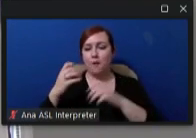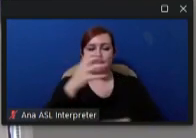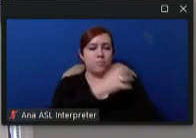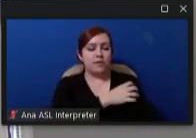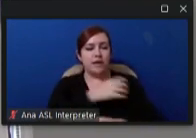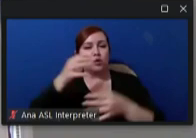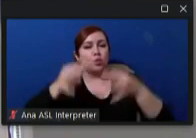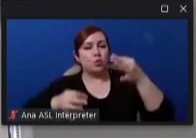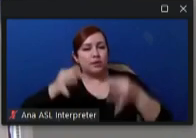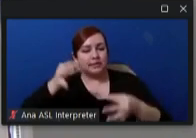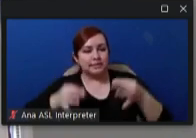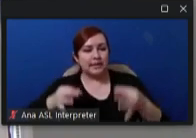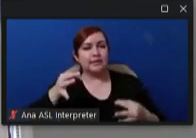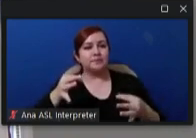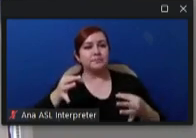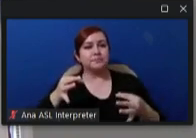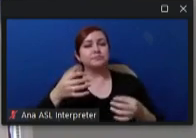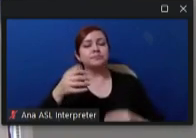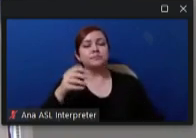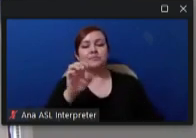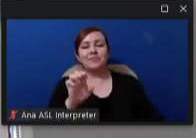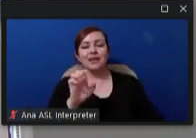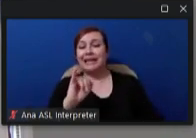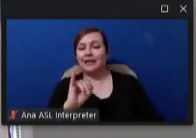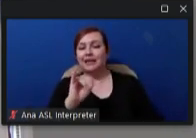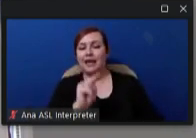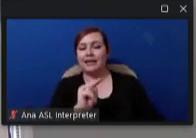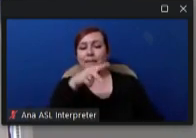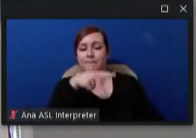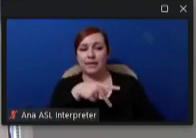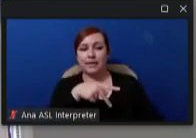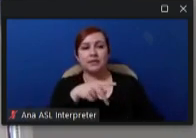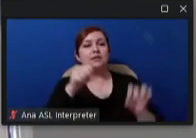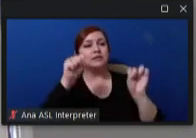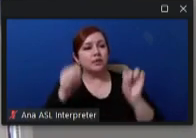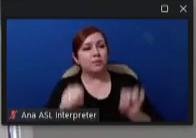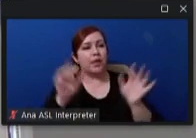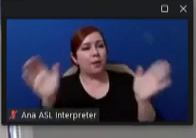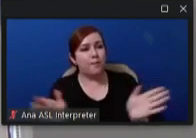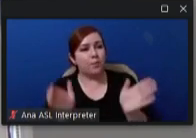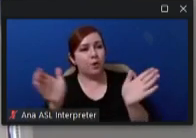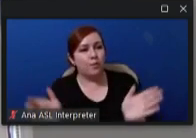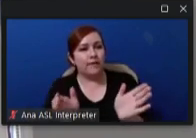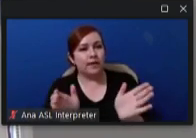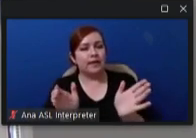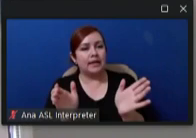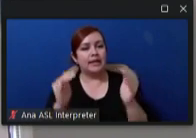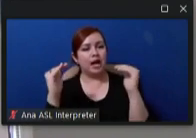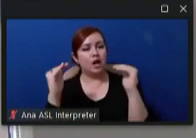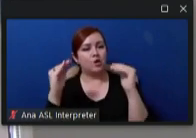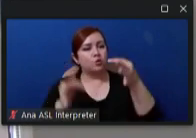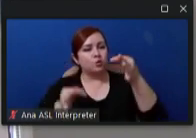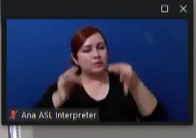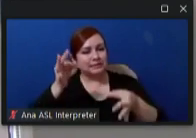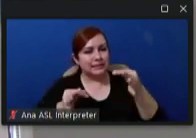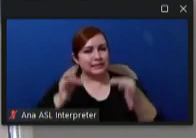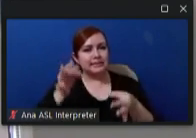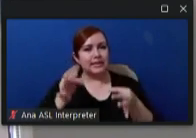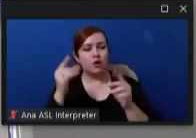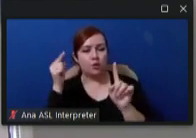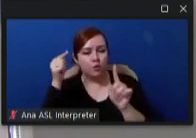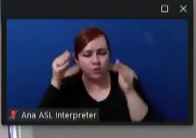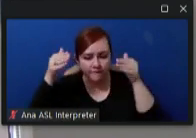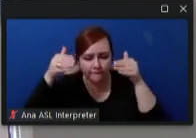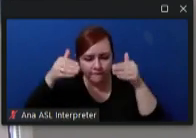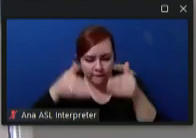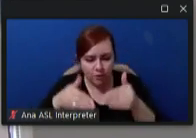Nacional Penitenciario, INP, se debe promover la justicia restaurativa como un enfoque que se centre en